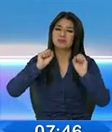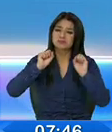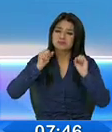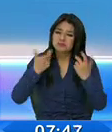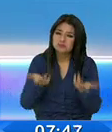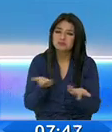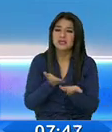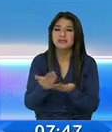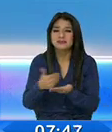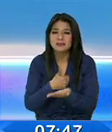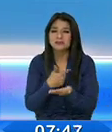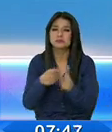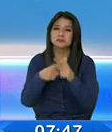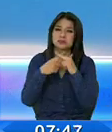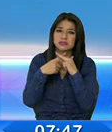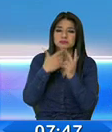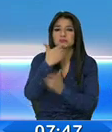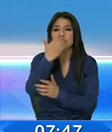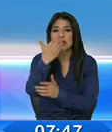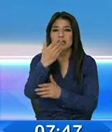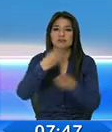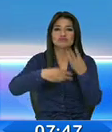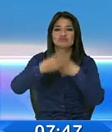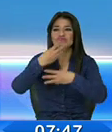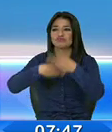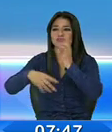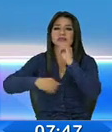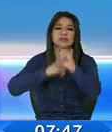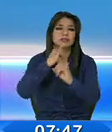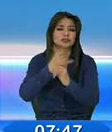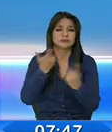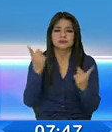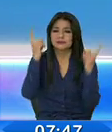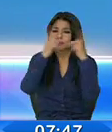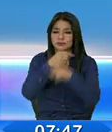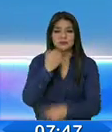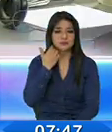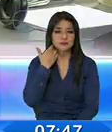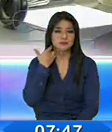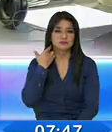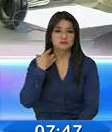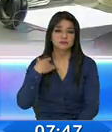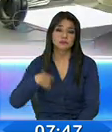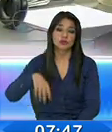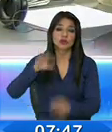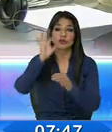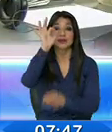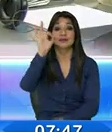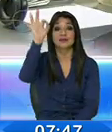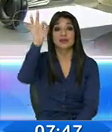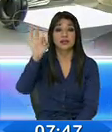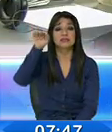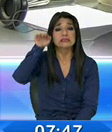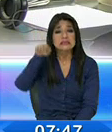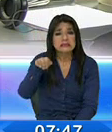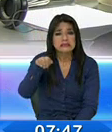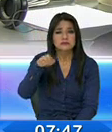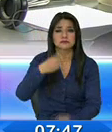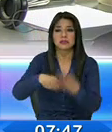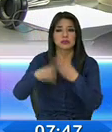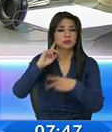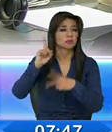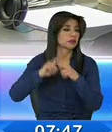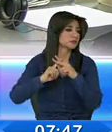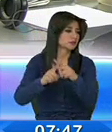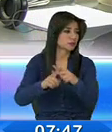acceso al mercado inclusivo inclusive a tasas como las que están ahora en el mercado no le prestaría